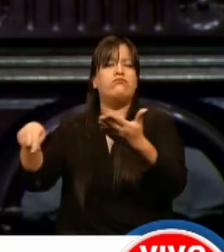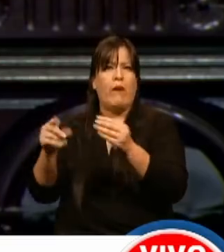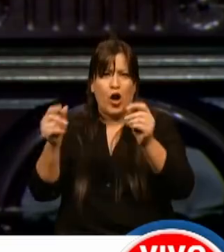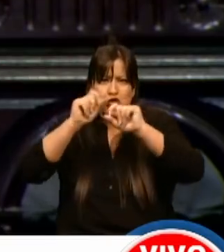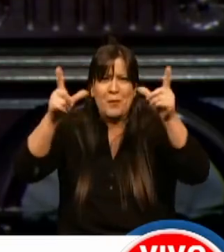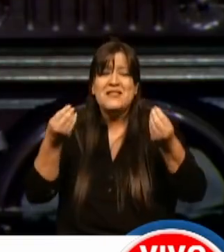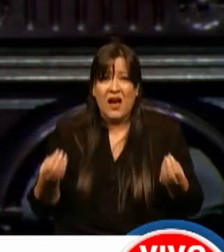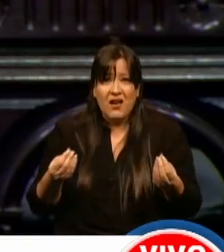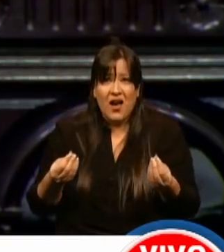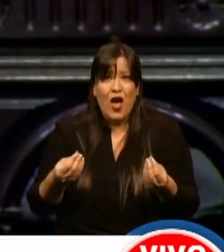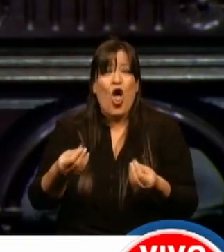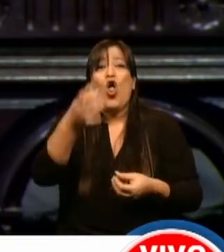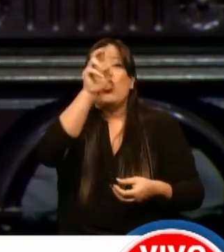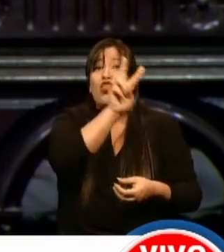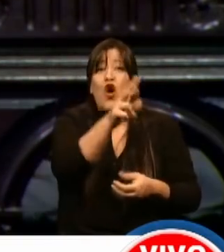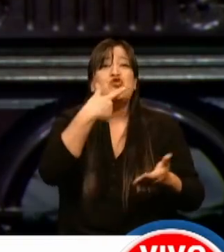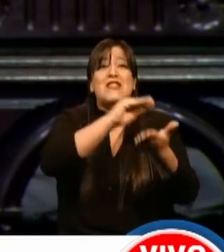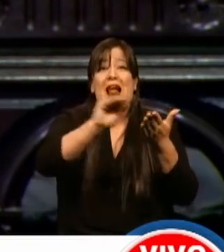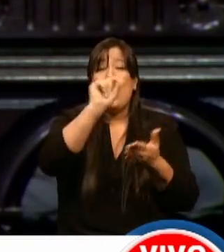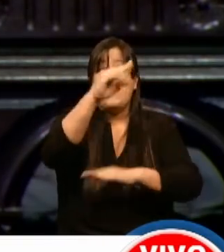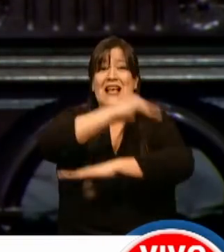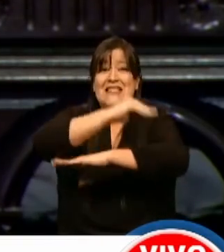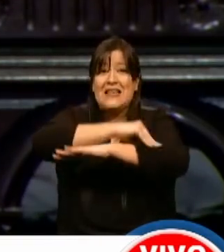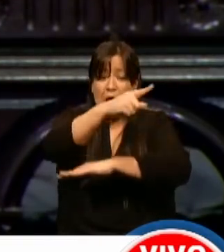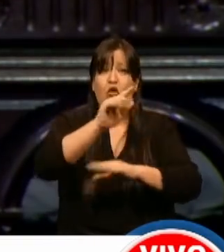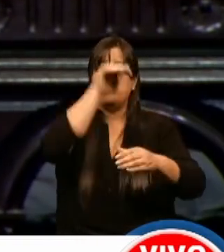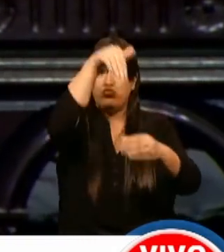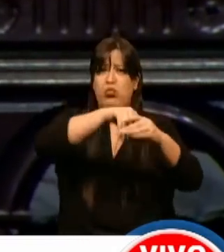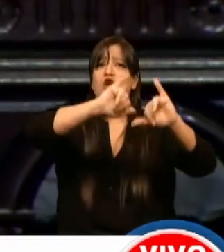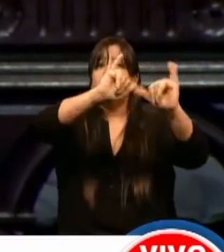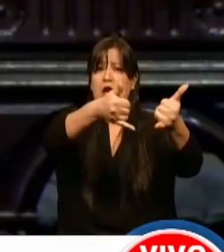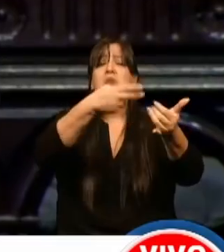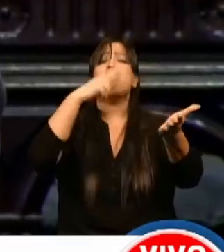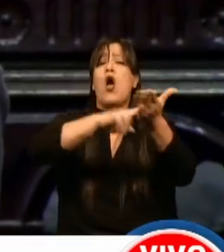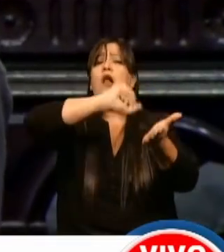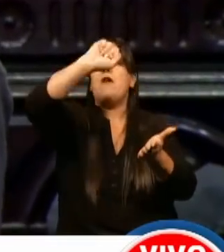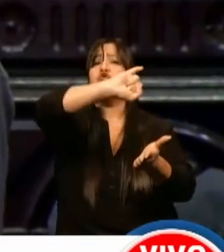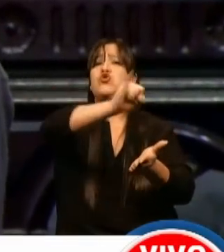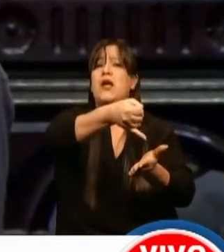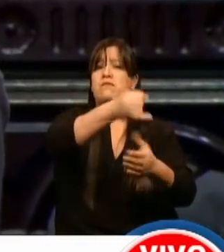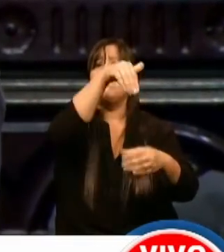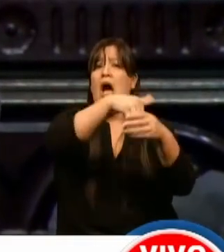mira? Dos senadores de Santa Cruz, por ejemplo, votan a favor del tarifazo.